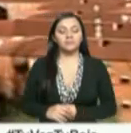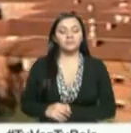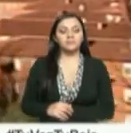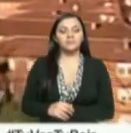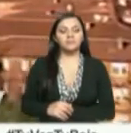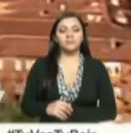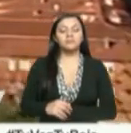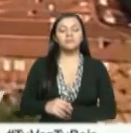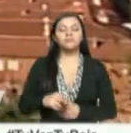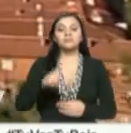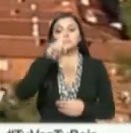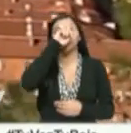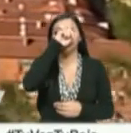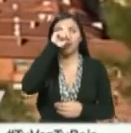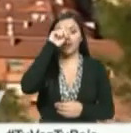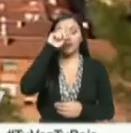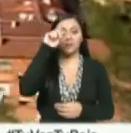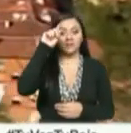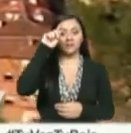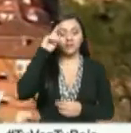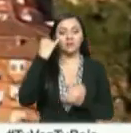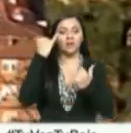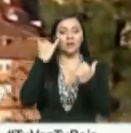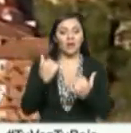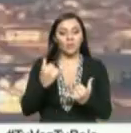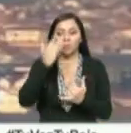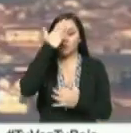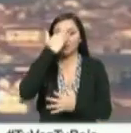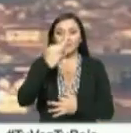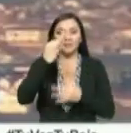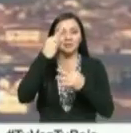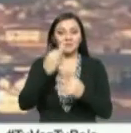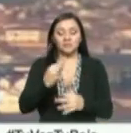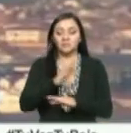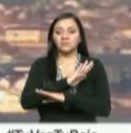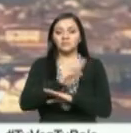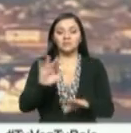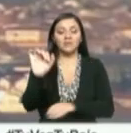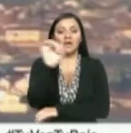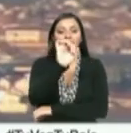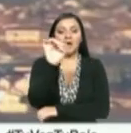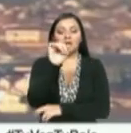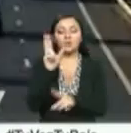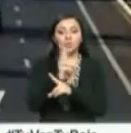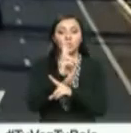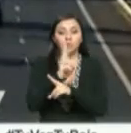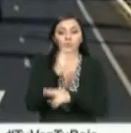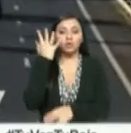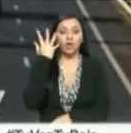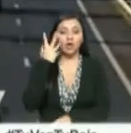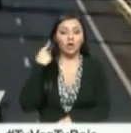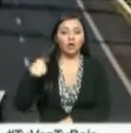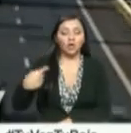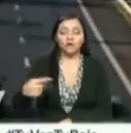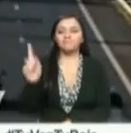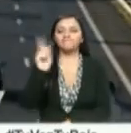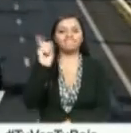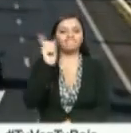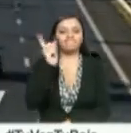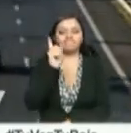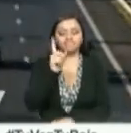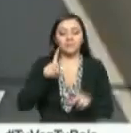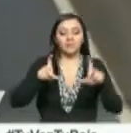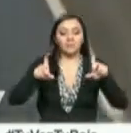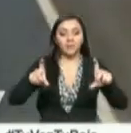El Ayuntamiento de Madrid restringe por primera vez en una ciudad en España el tráfico de vehículos a causa de la contaminación. Este jueves